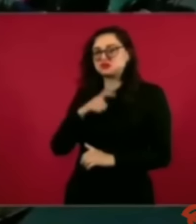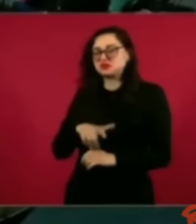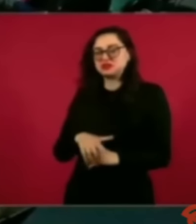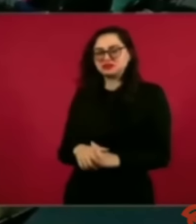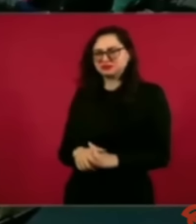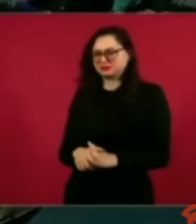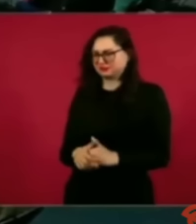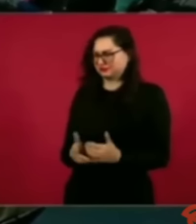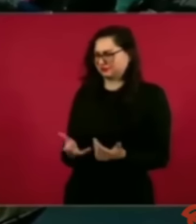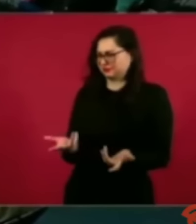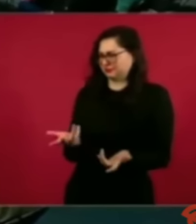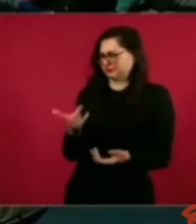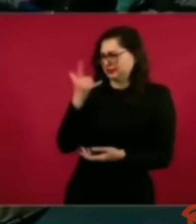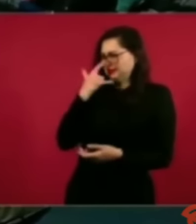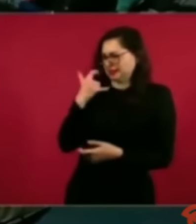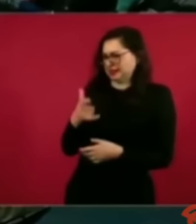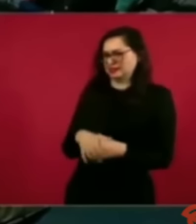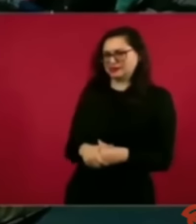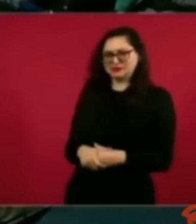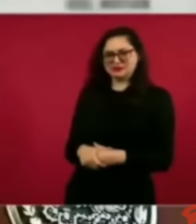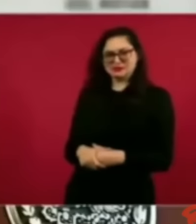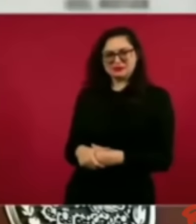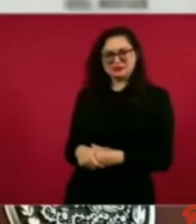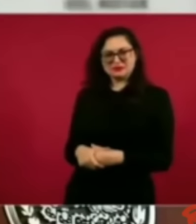Y así muchísimas cosas.